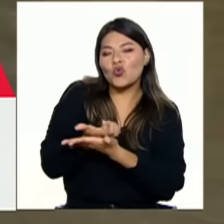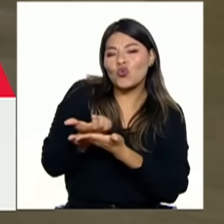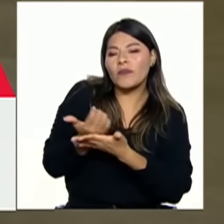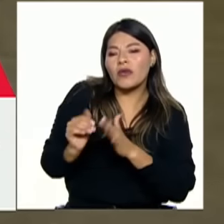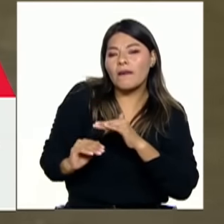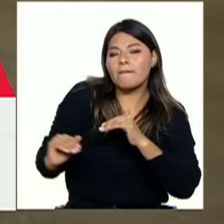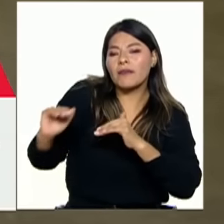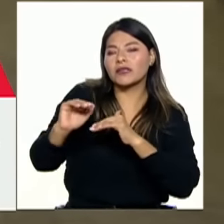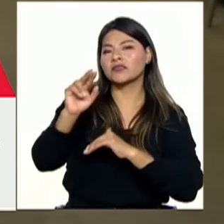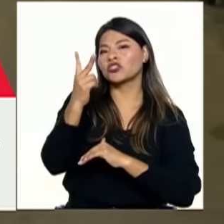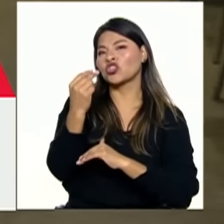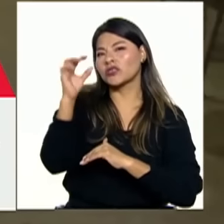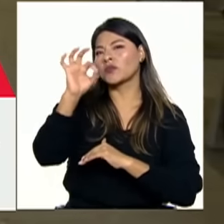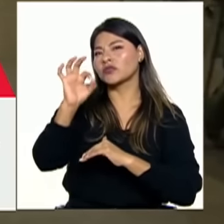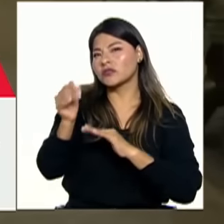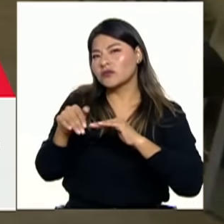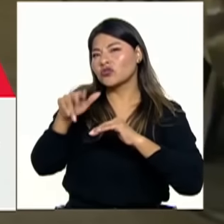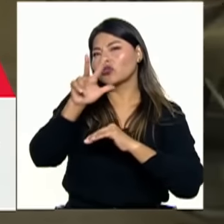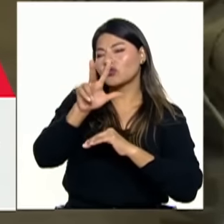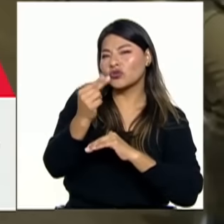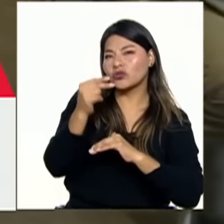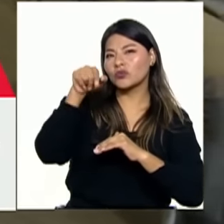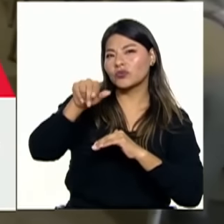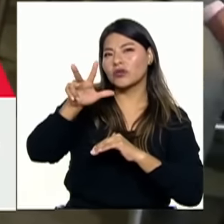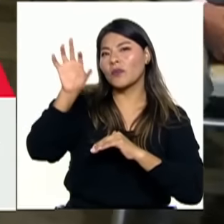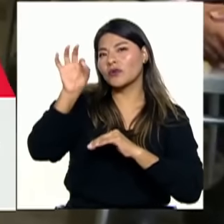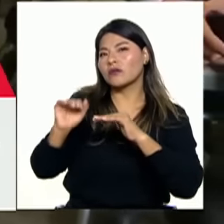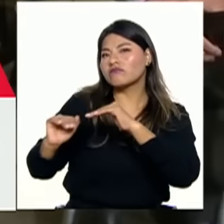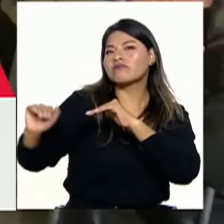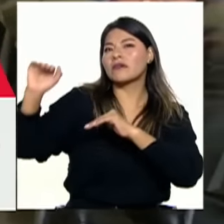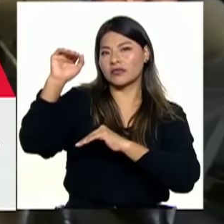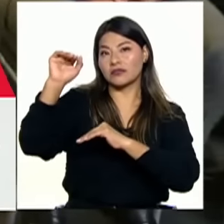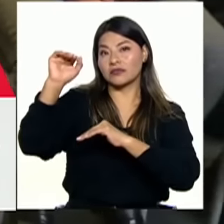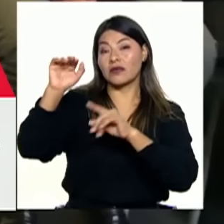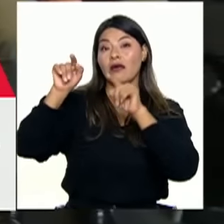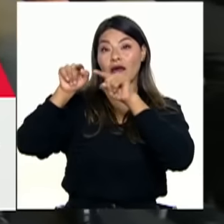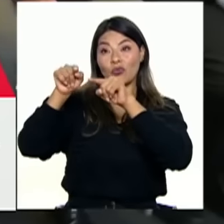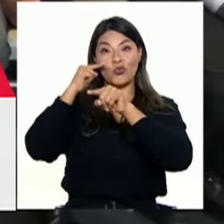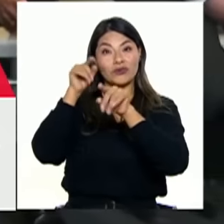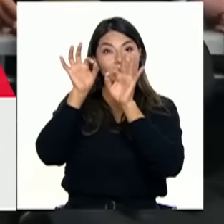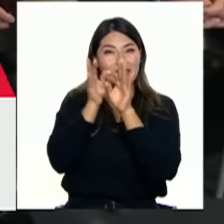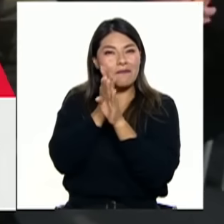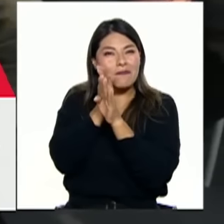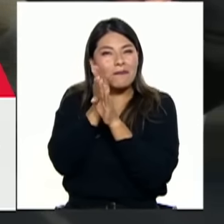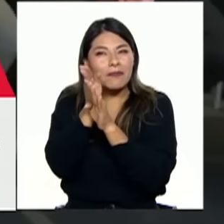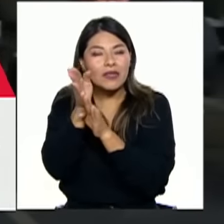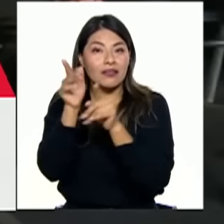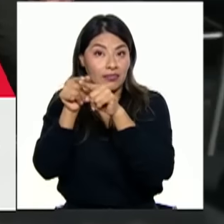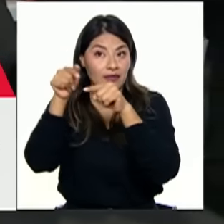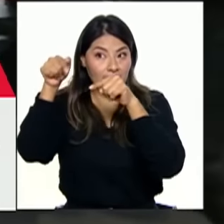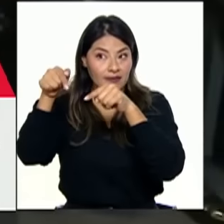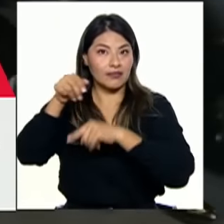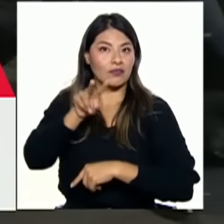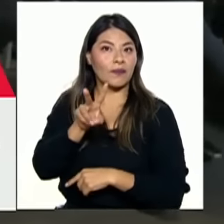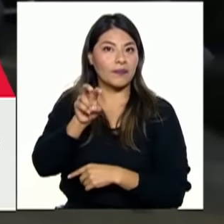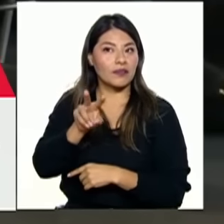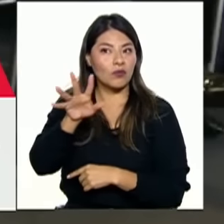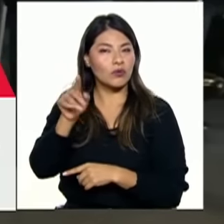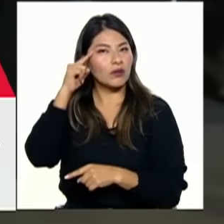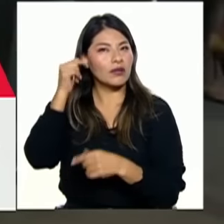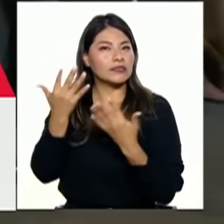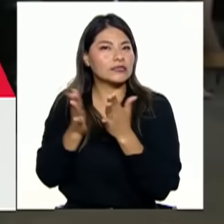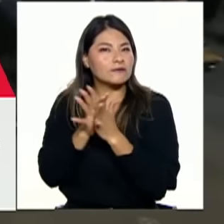aporte del 12.3%. En esta línea, este 2024 se espera